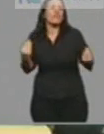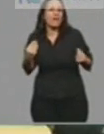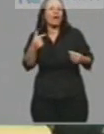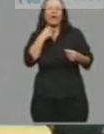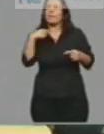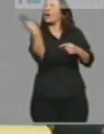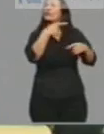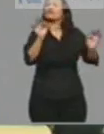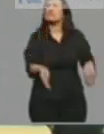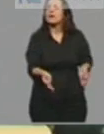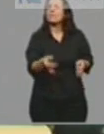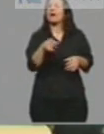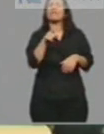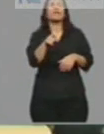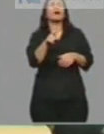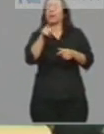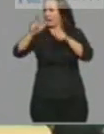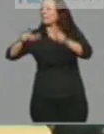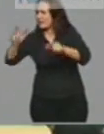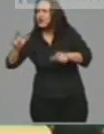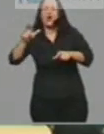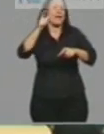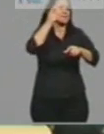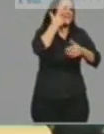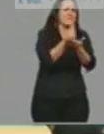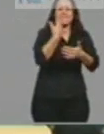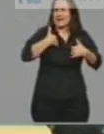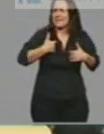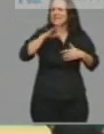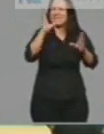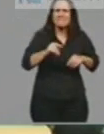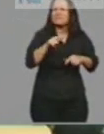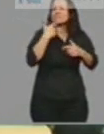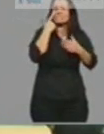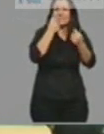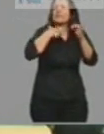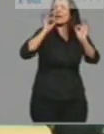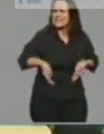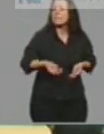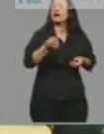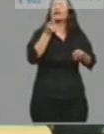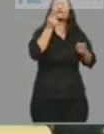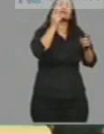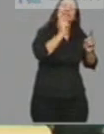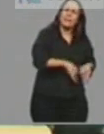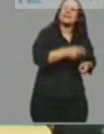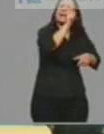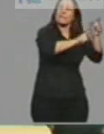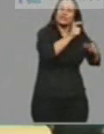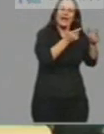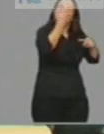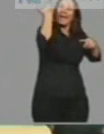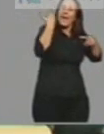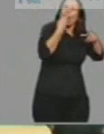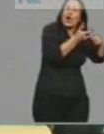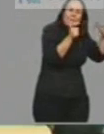conocer, no solamente a la opinión pública nacional, a los habitantes de la República Argentina, sino también a aquellos tenedores de bonos que han